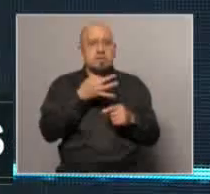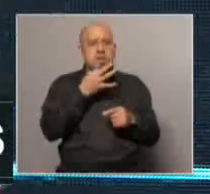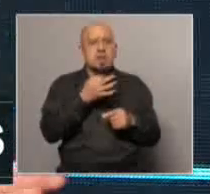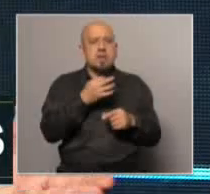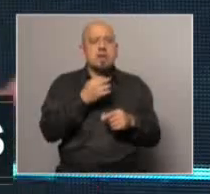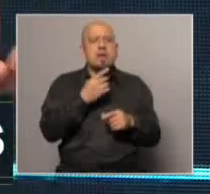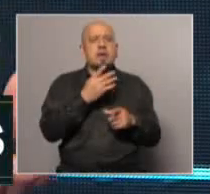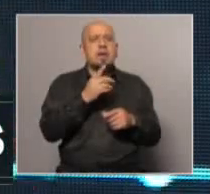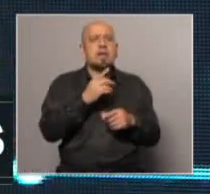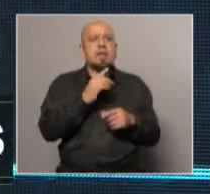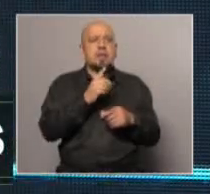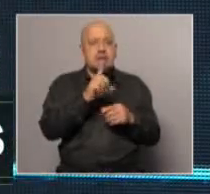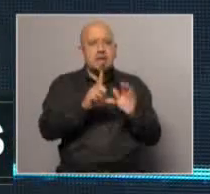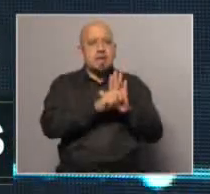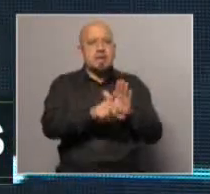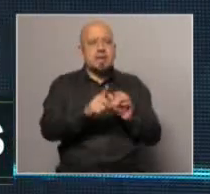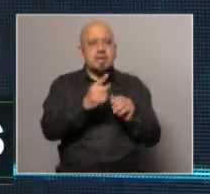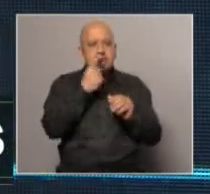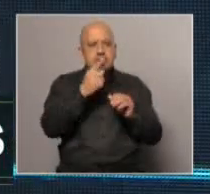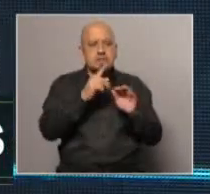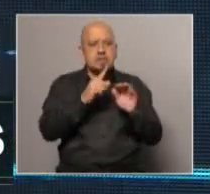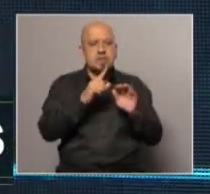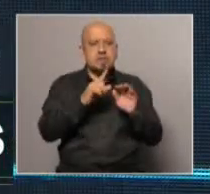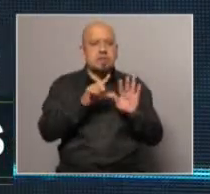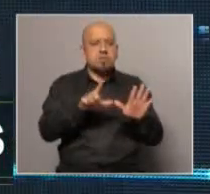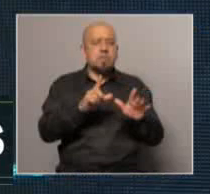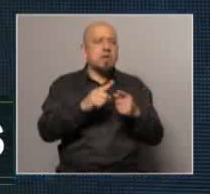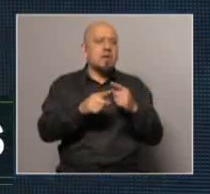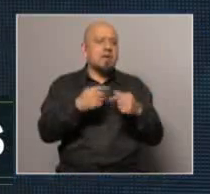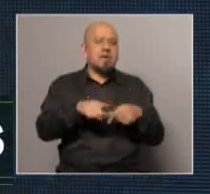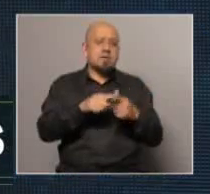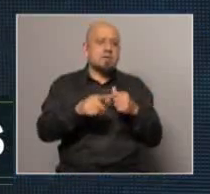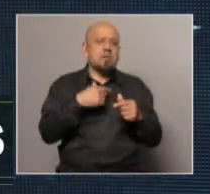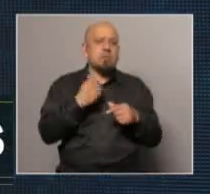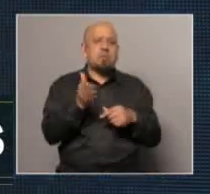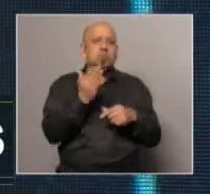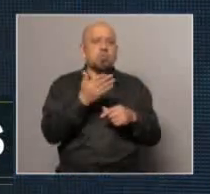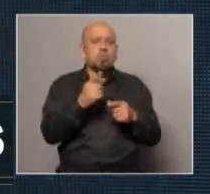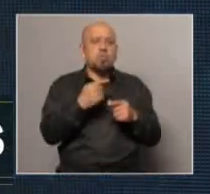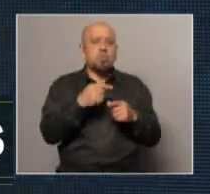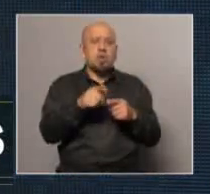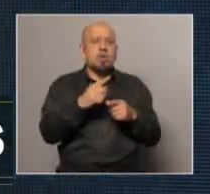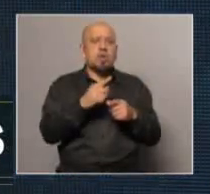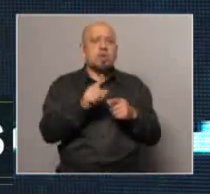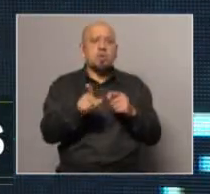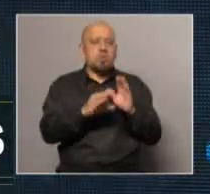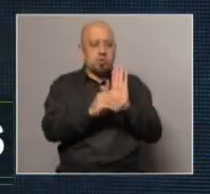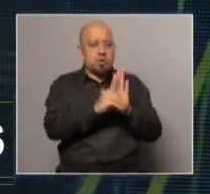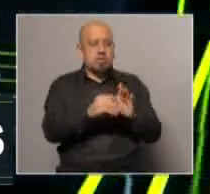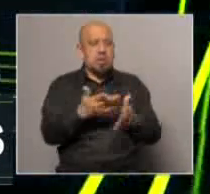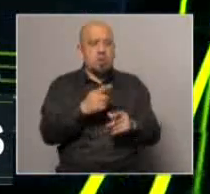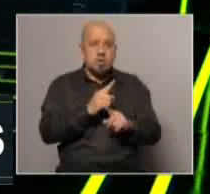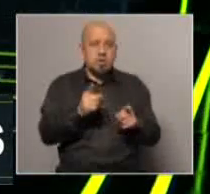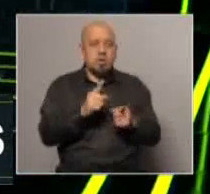ley 19.847, que es la ley de acceso a cannabis medicinal, prevé un montón de categorías de productos que no están siendo contempladas por los decretos actuales,